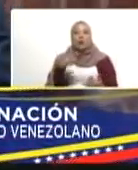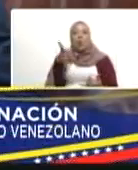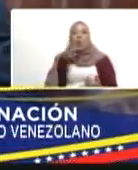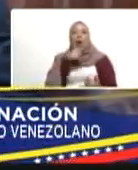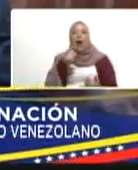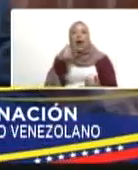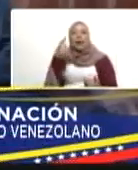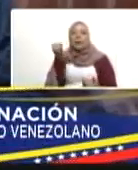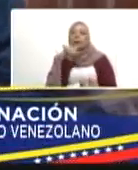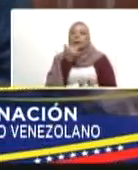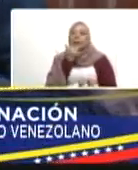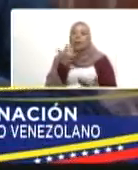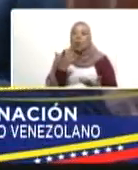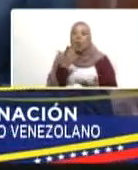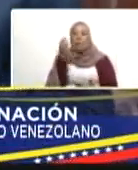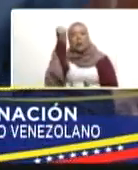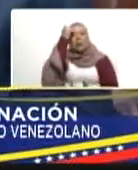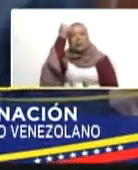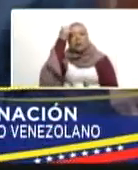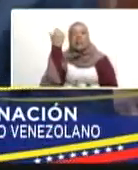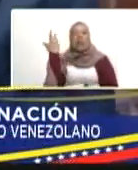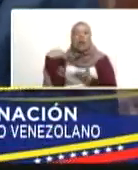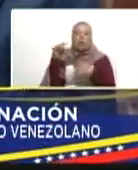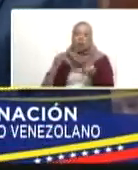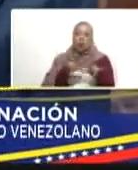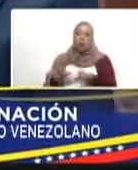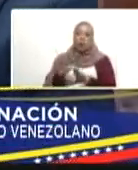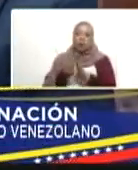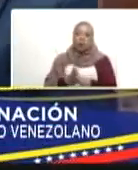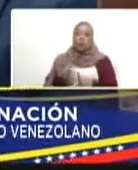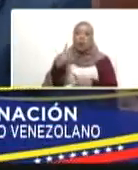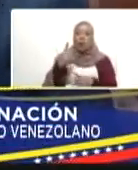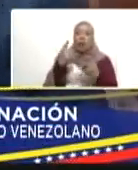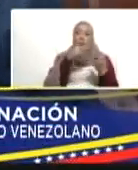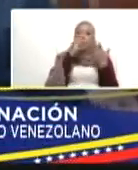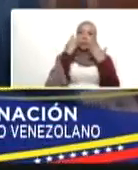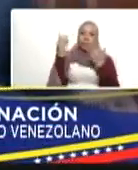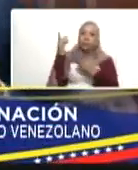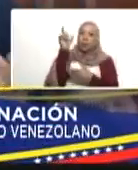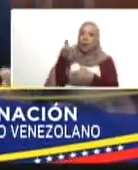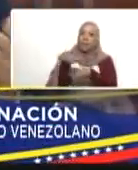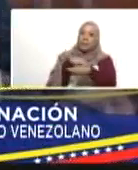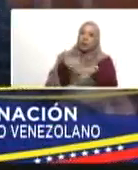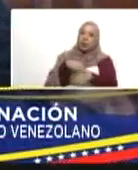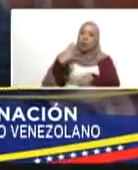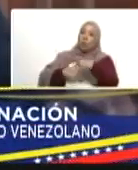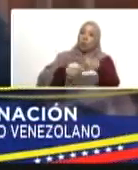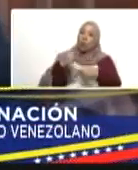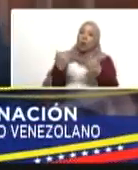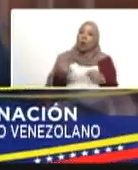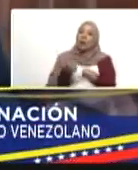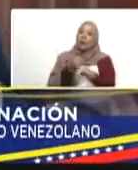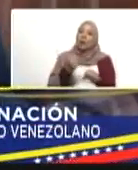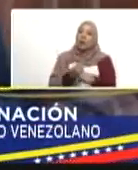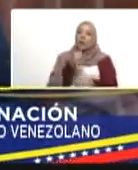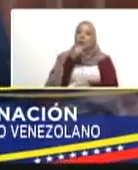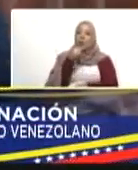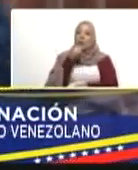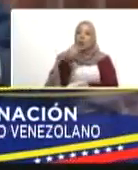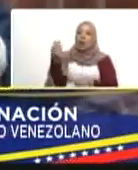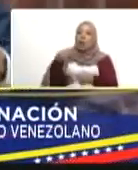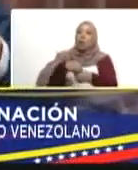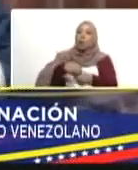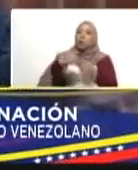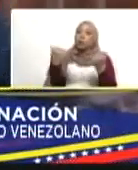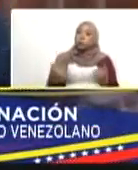de nuestros campesinos nuestras campesinas nuestros productores productoras comuneros comuneras que ya incluso